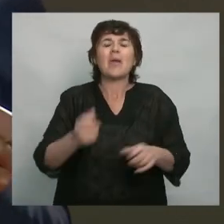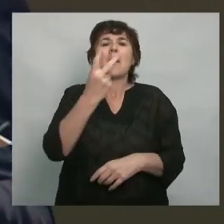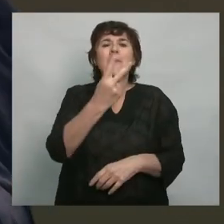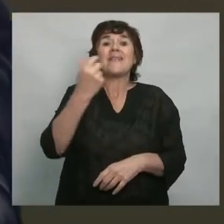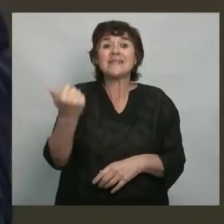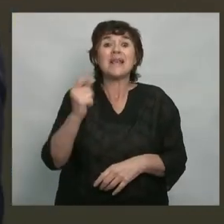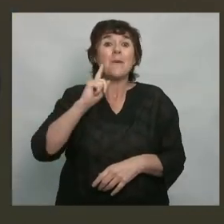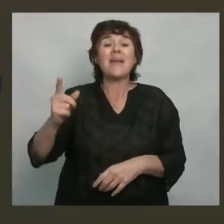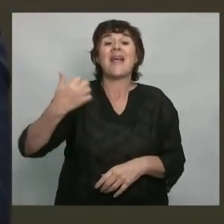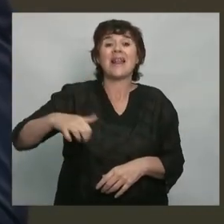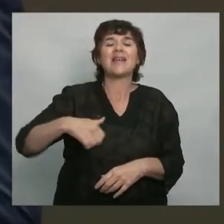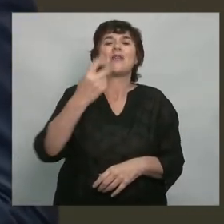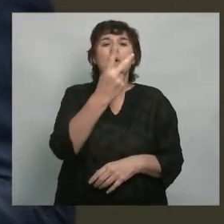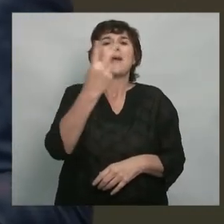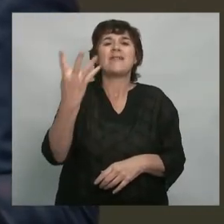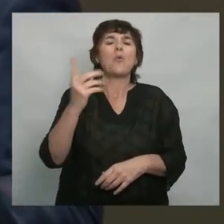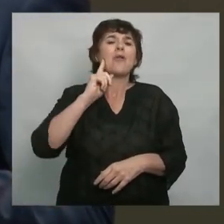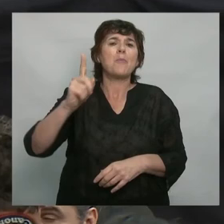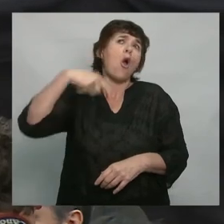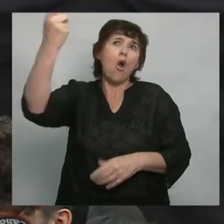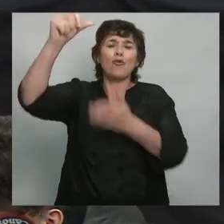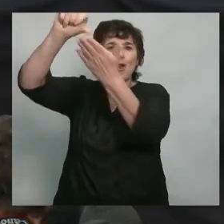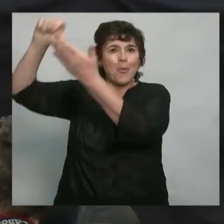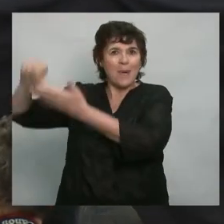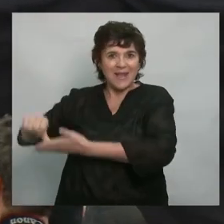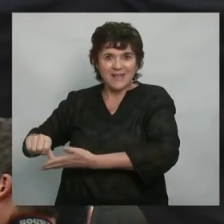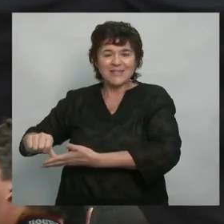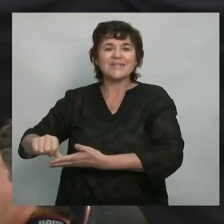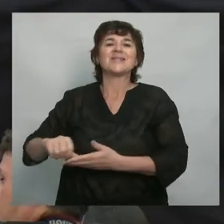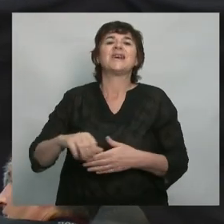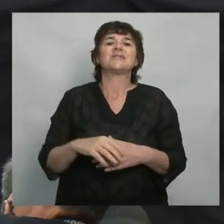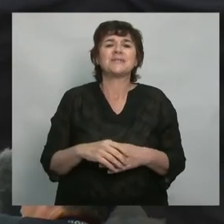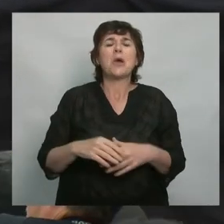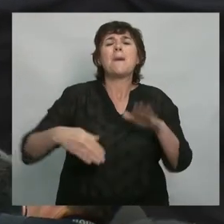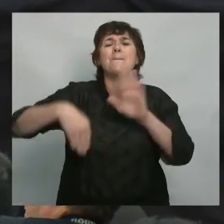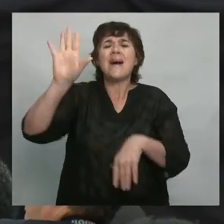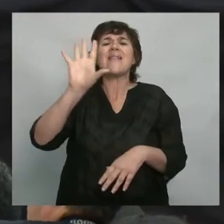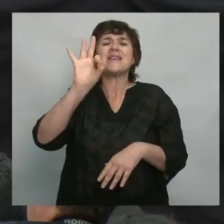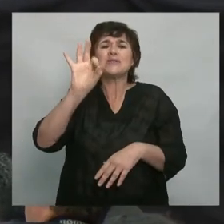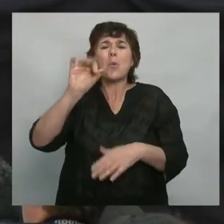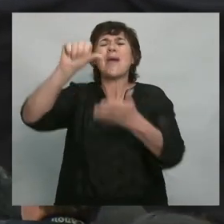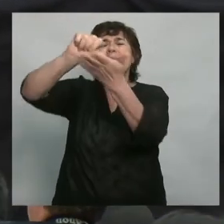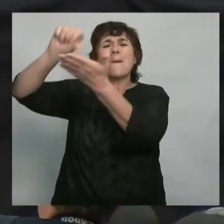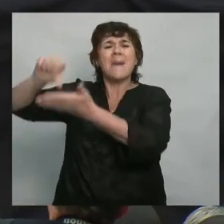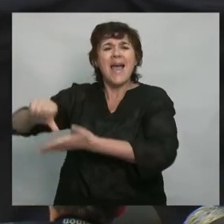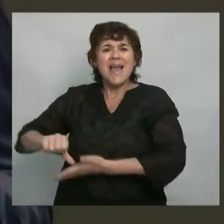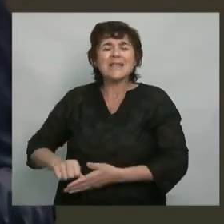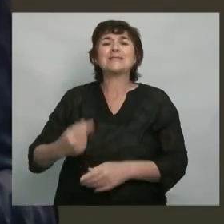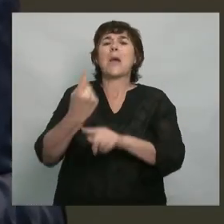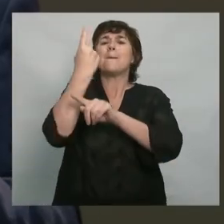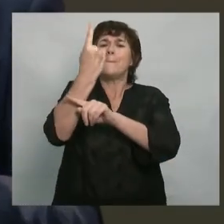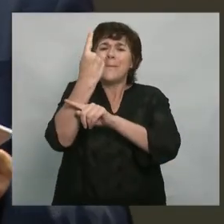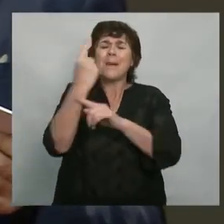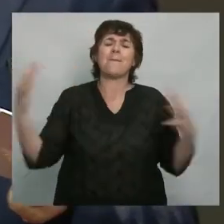26.000 de Argentina, 24.000 de fuera de Argentina, más de 50 países presentes en el primer Foro Mundial